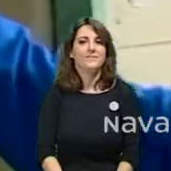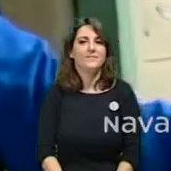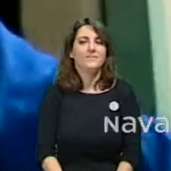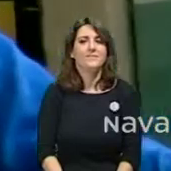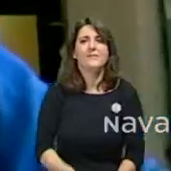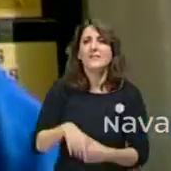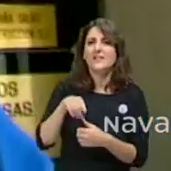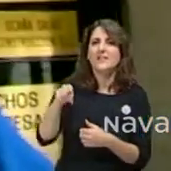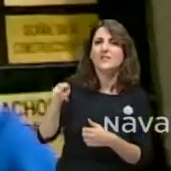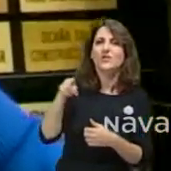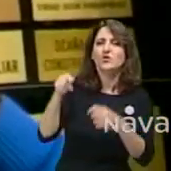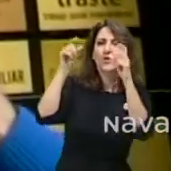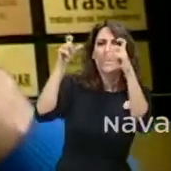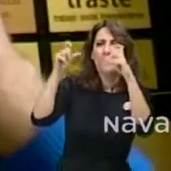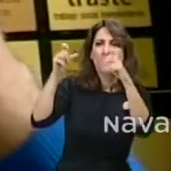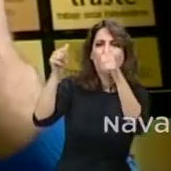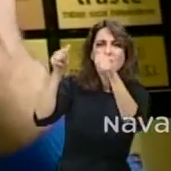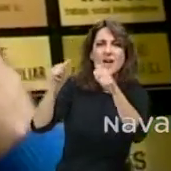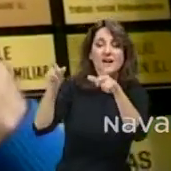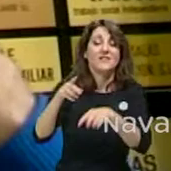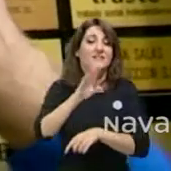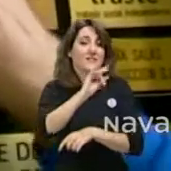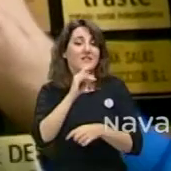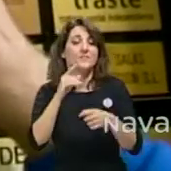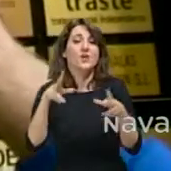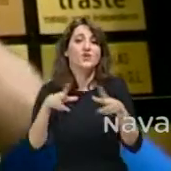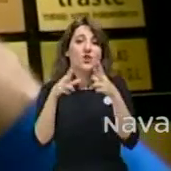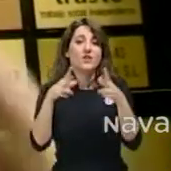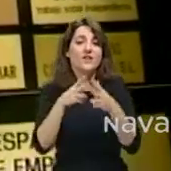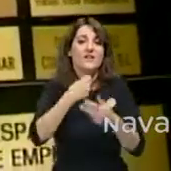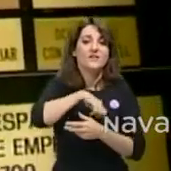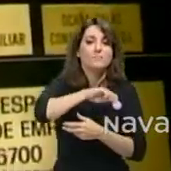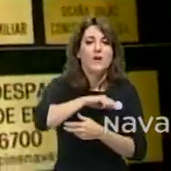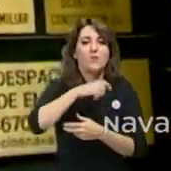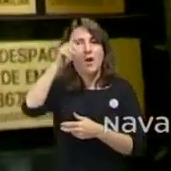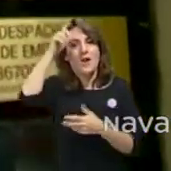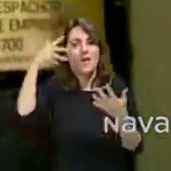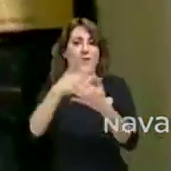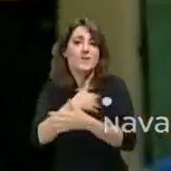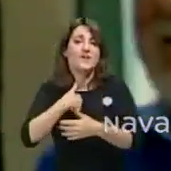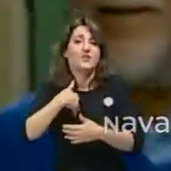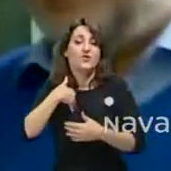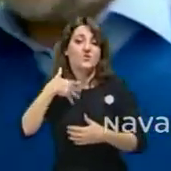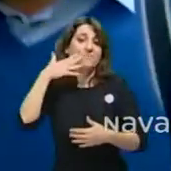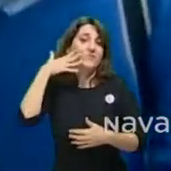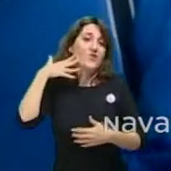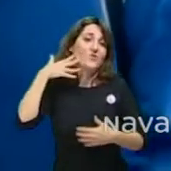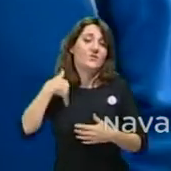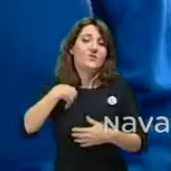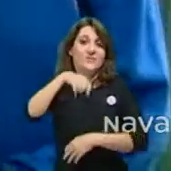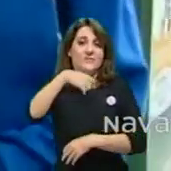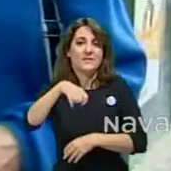¿Tenéis hasta una placa? Una placa de la Sociedad Hispano-Alemana del Norte de España que tengo el honor de presidir desde hace